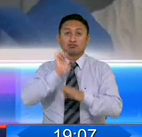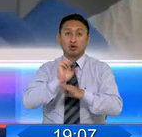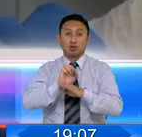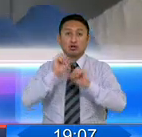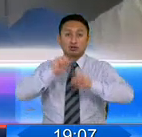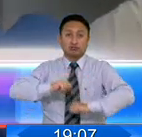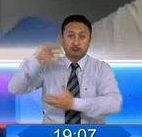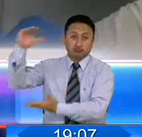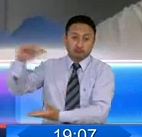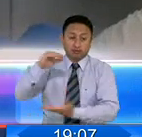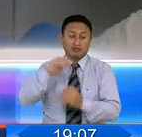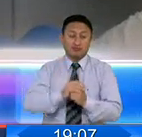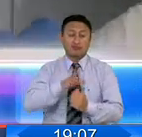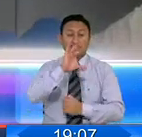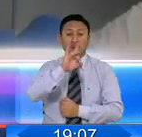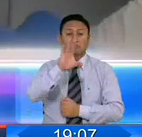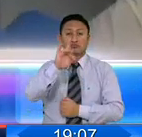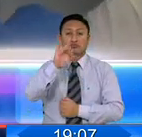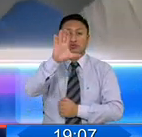recibiría